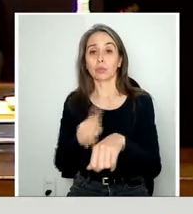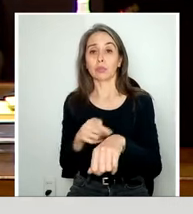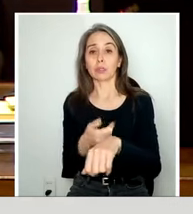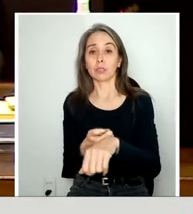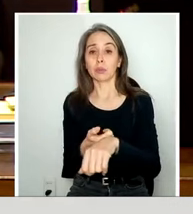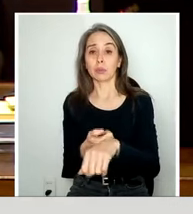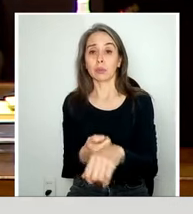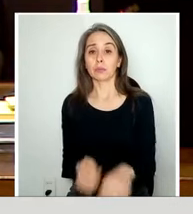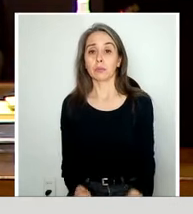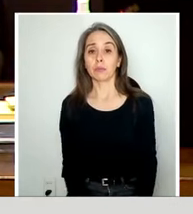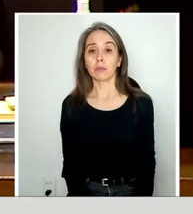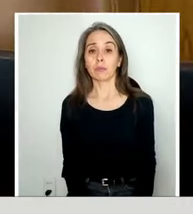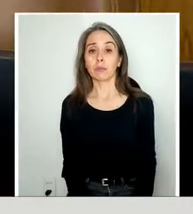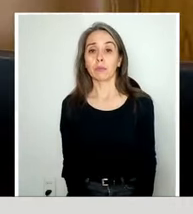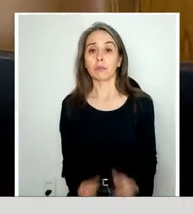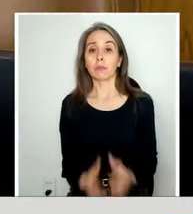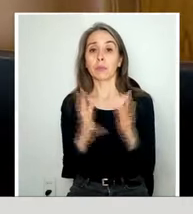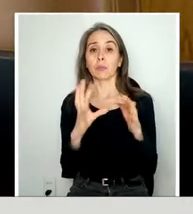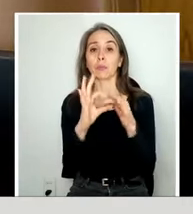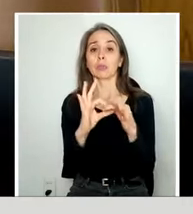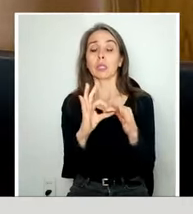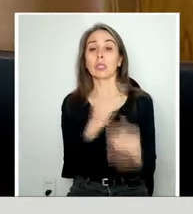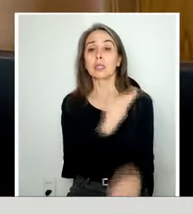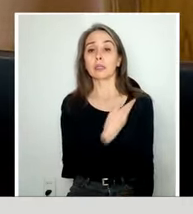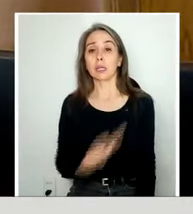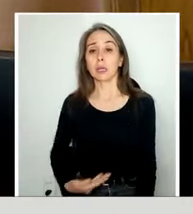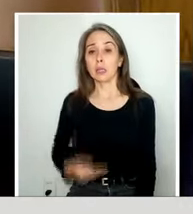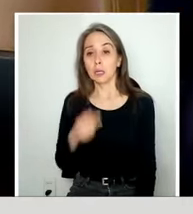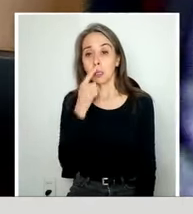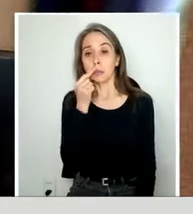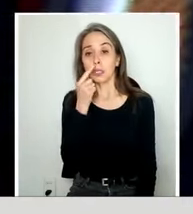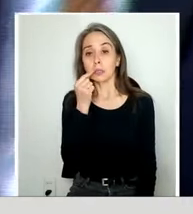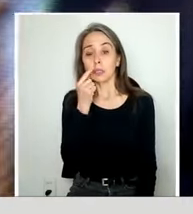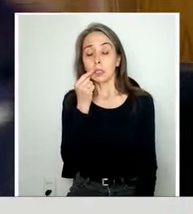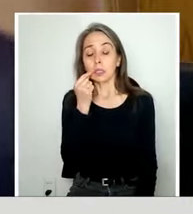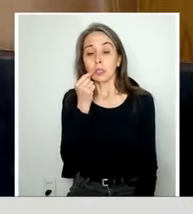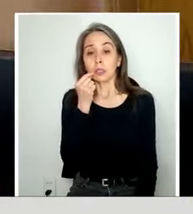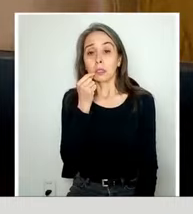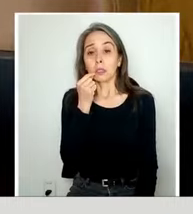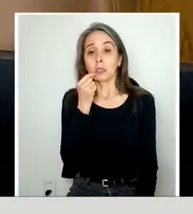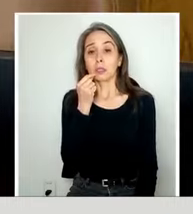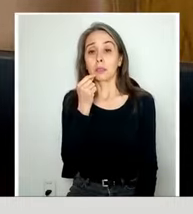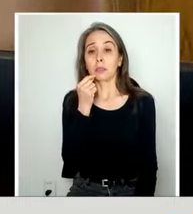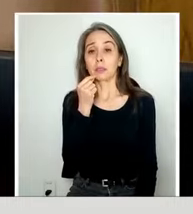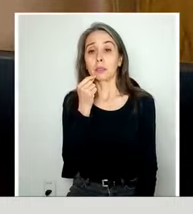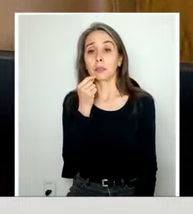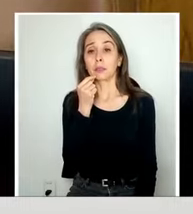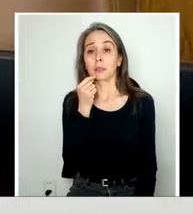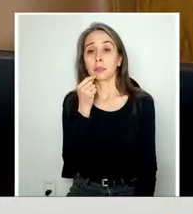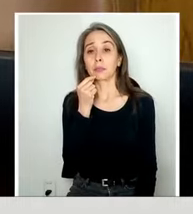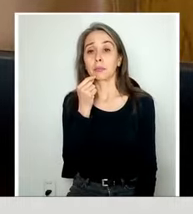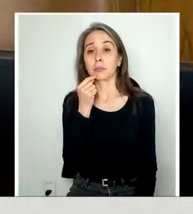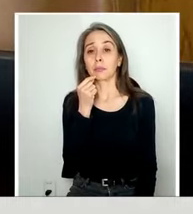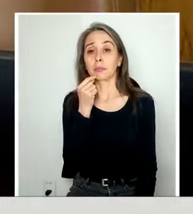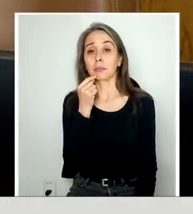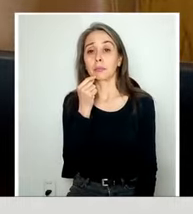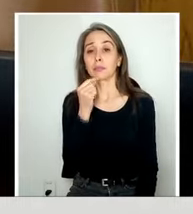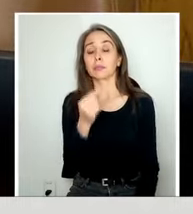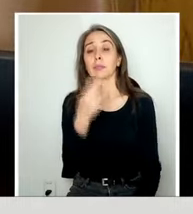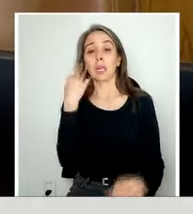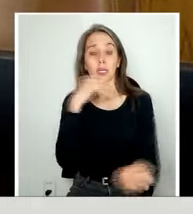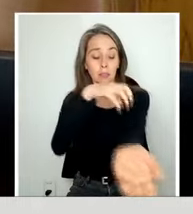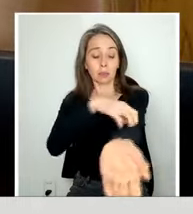Muchas gracias presidente en gran parte de la zona afectada por el frente mal tiempo